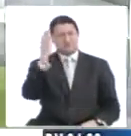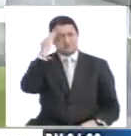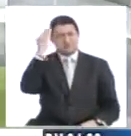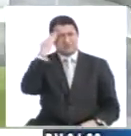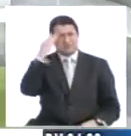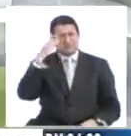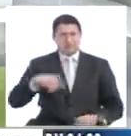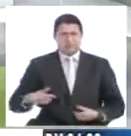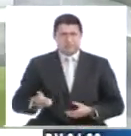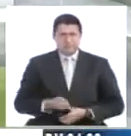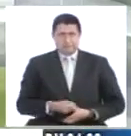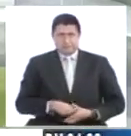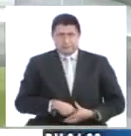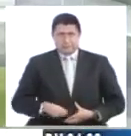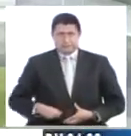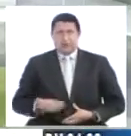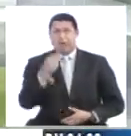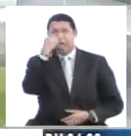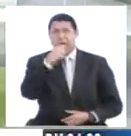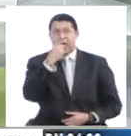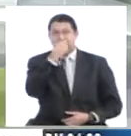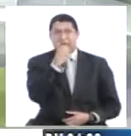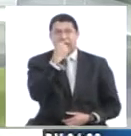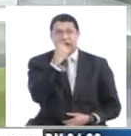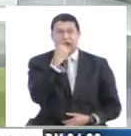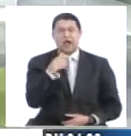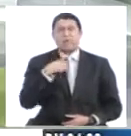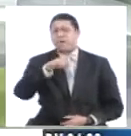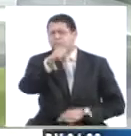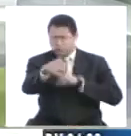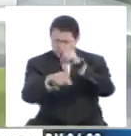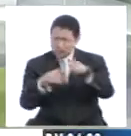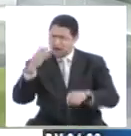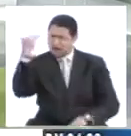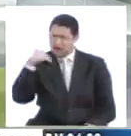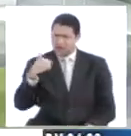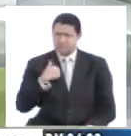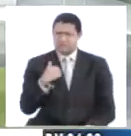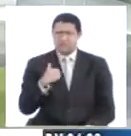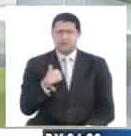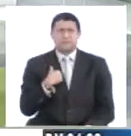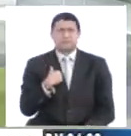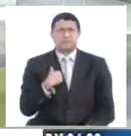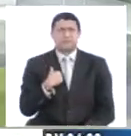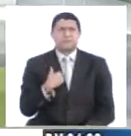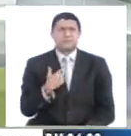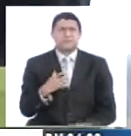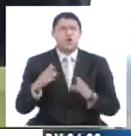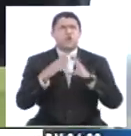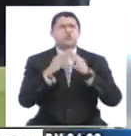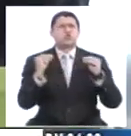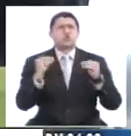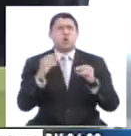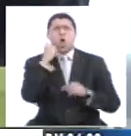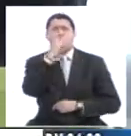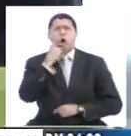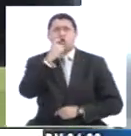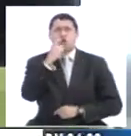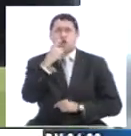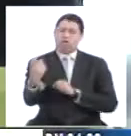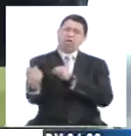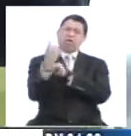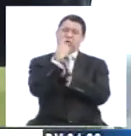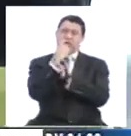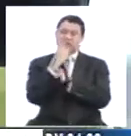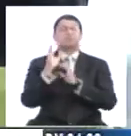es la malla lingual yo me hicieron una entrevista en una oportunidad y me cayó encima casi todos los autos logo de venezuela y muchas personas